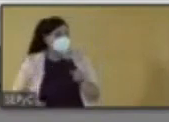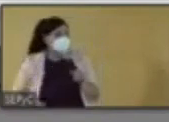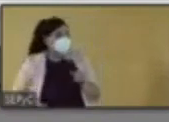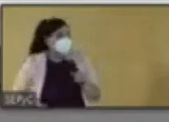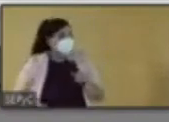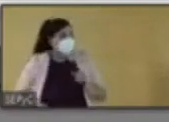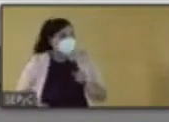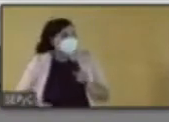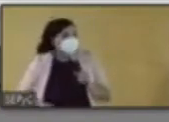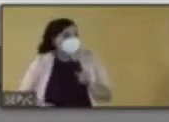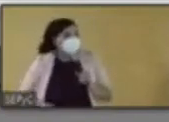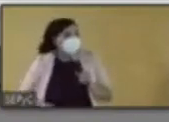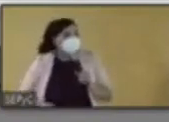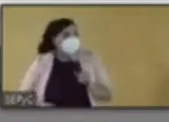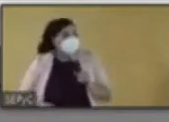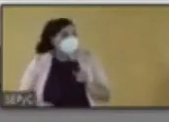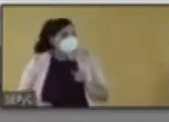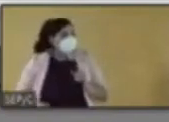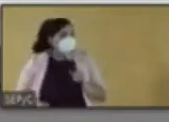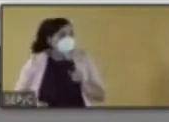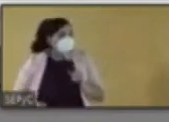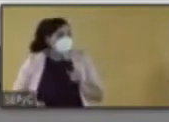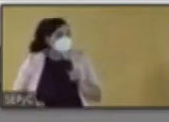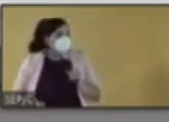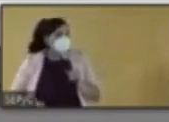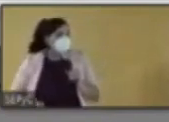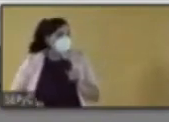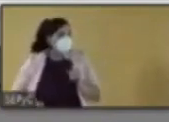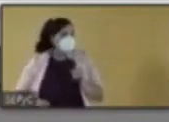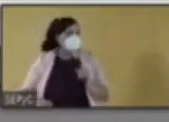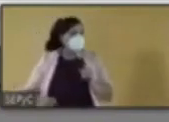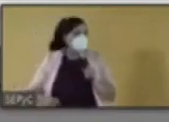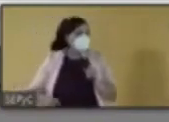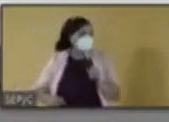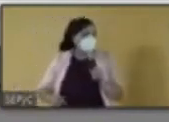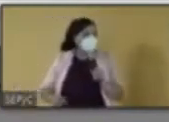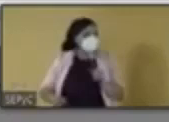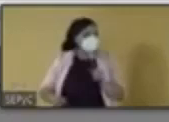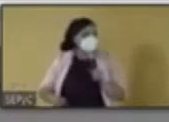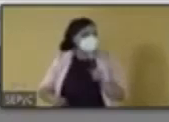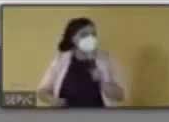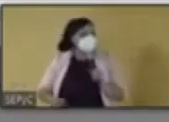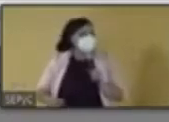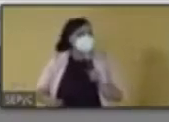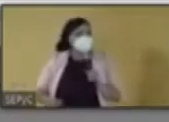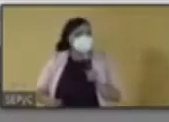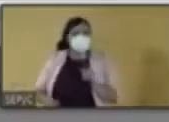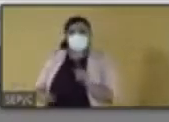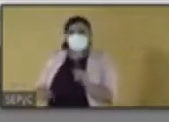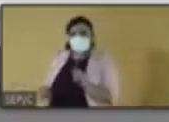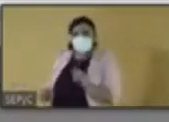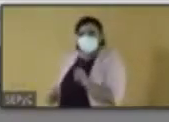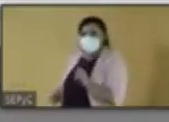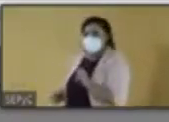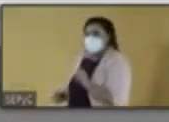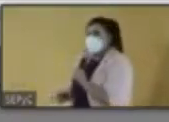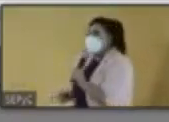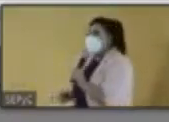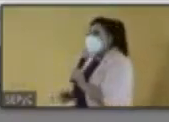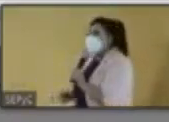característica. Nivel del encargo, pues aquí hay que hacer coincidir que somos docentes, o algunas categorías son maestros